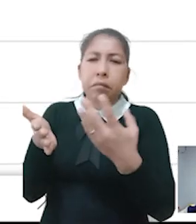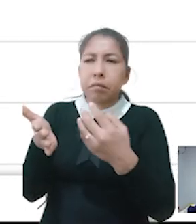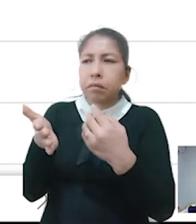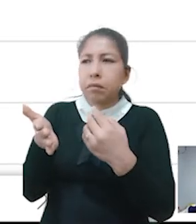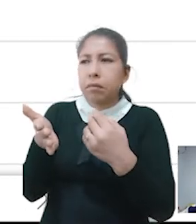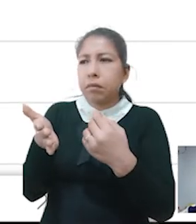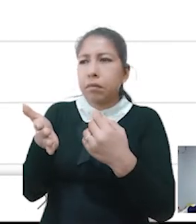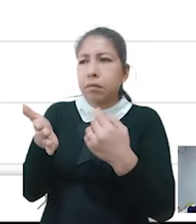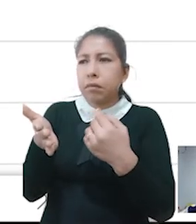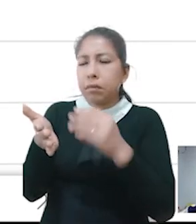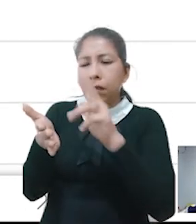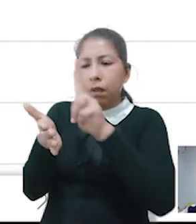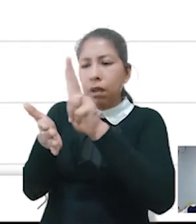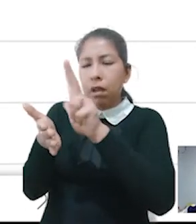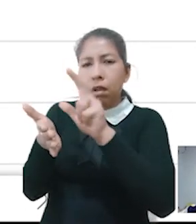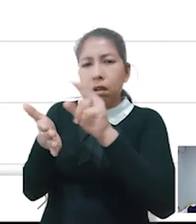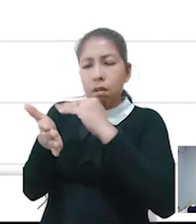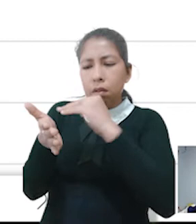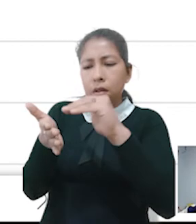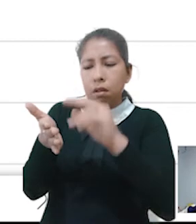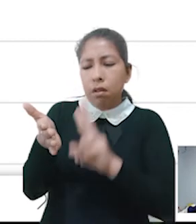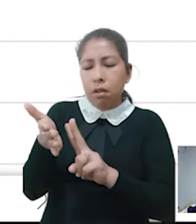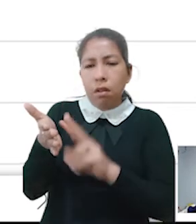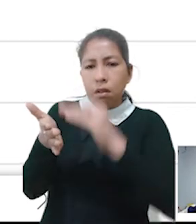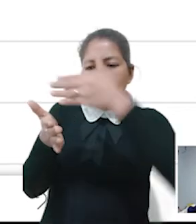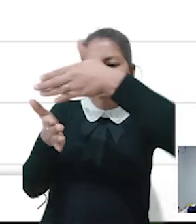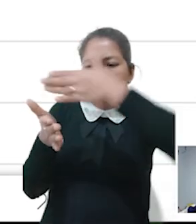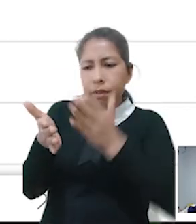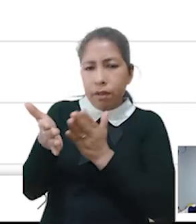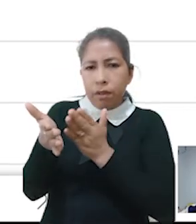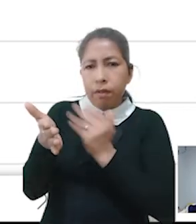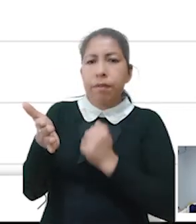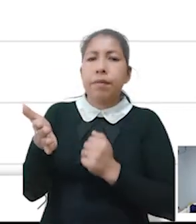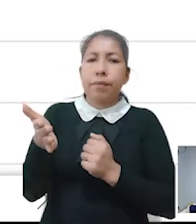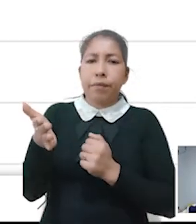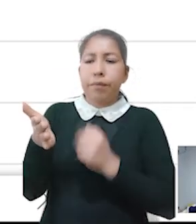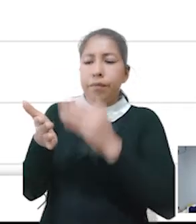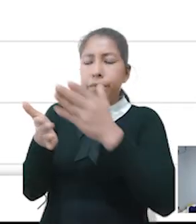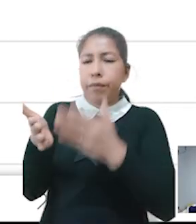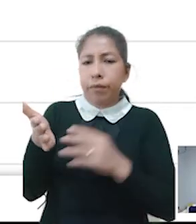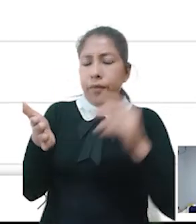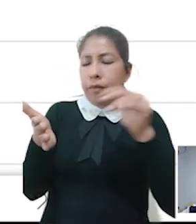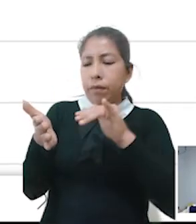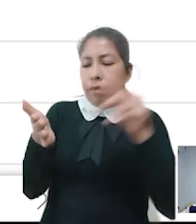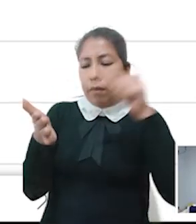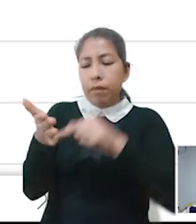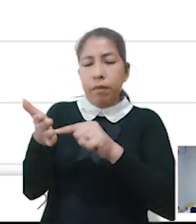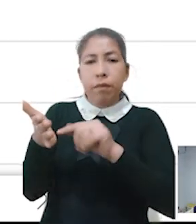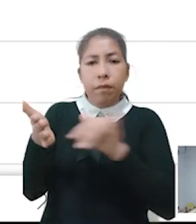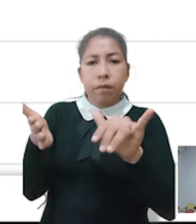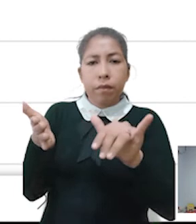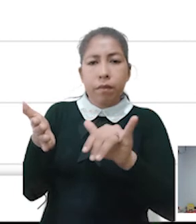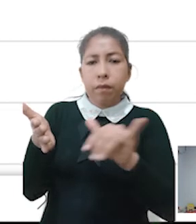quiero saber su ángulo, que es 3 medios, o 3 dividido entre 2, que es lo mismo. Cierro el paréntesis, presiono